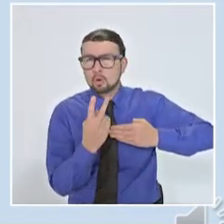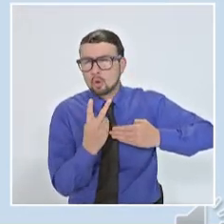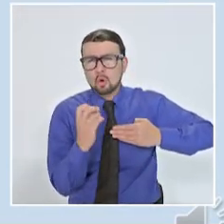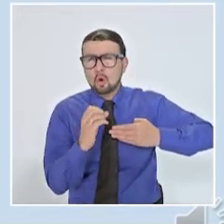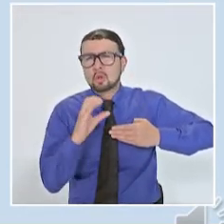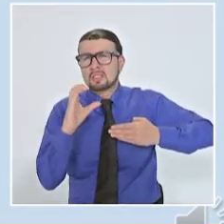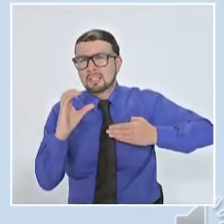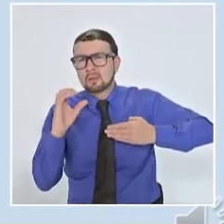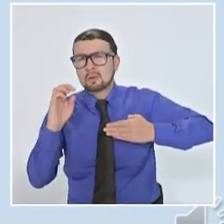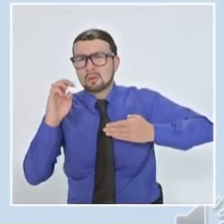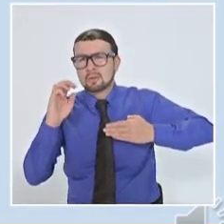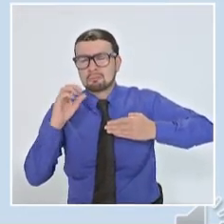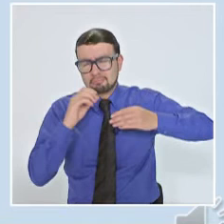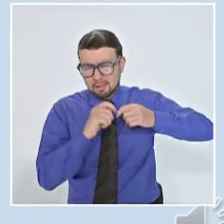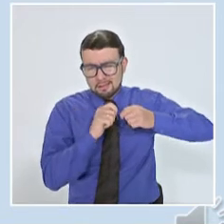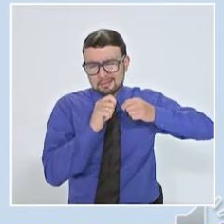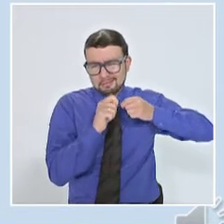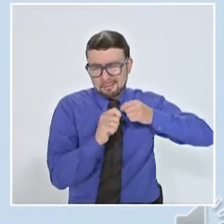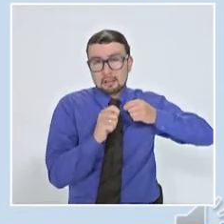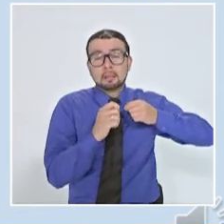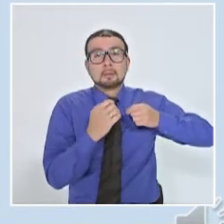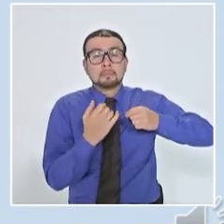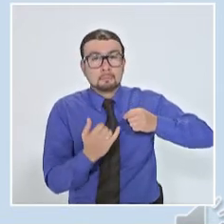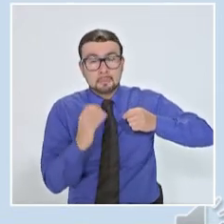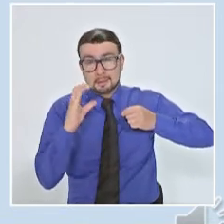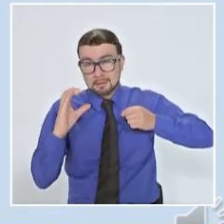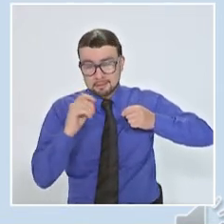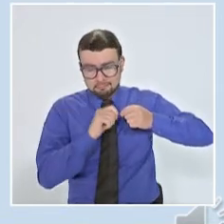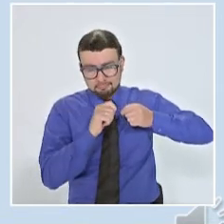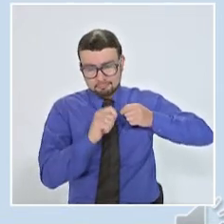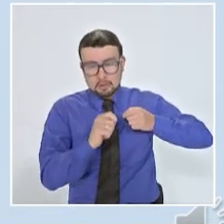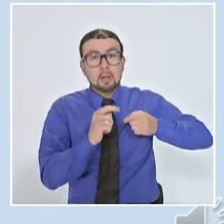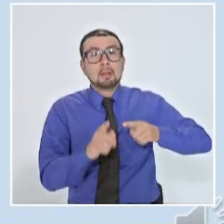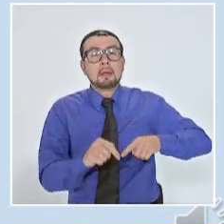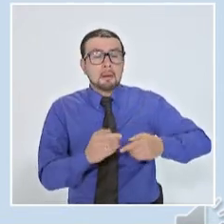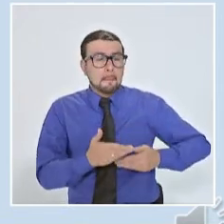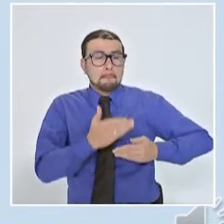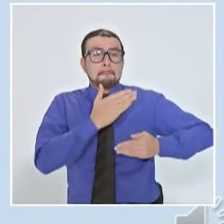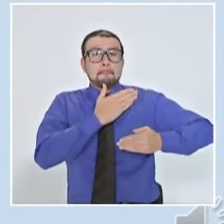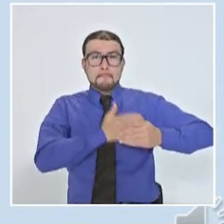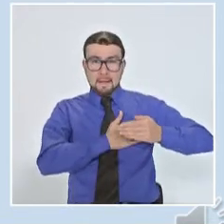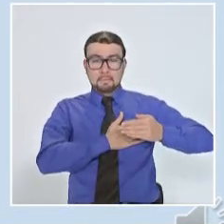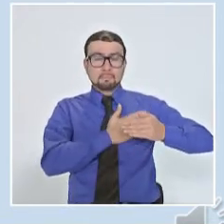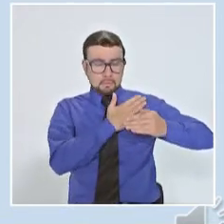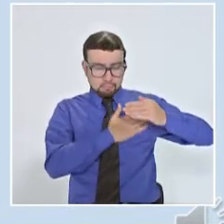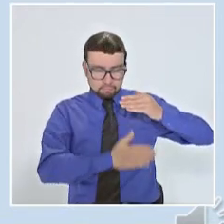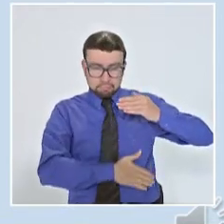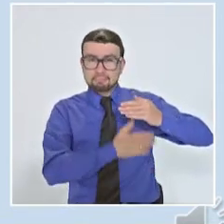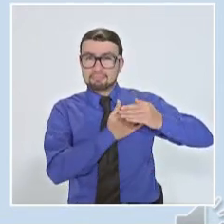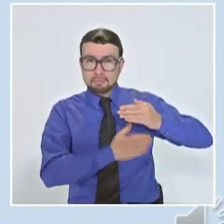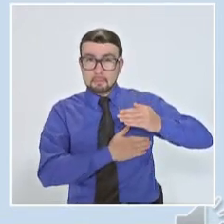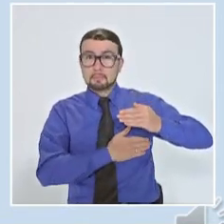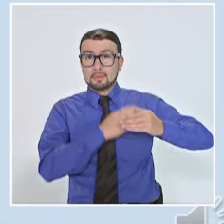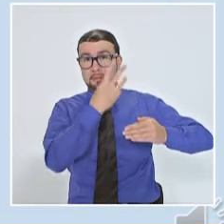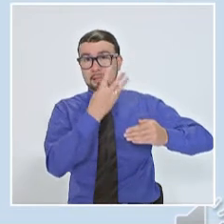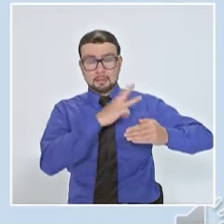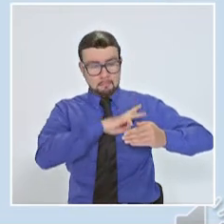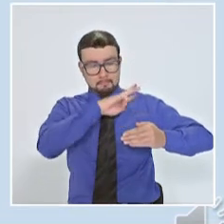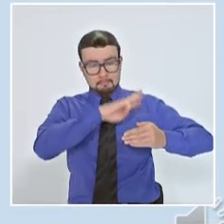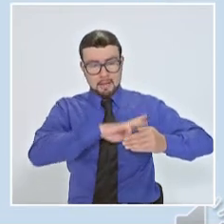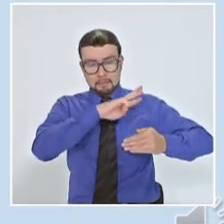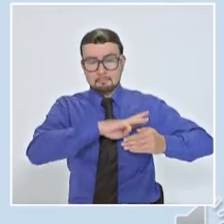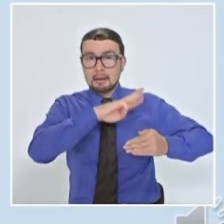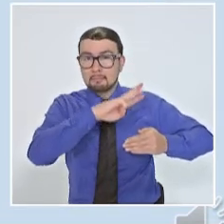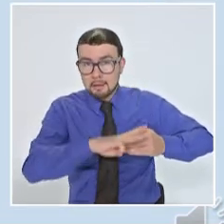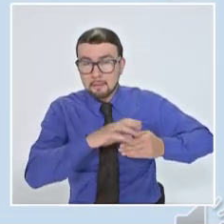centímetros en promedio, y un plano que se encuentra contra la pared del tórax. Ese es el plano profundo. Y cuando hablemos de examen clínico